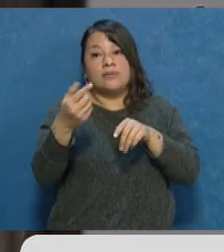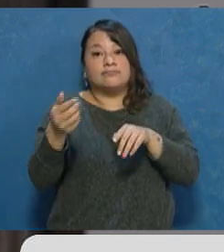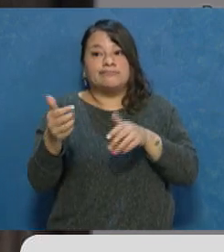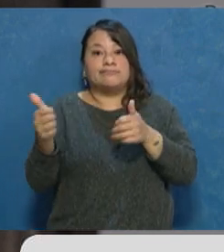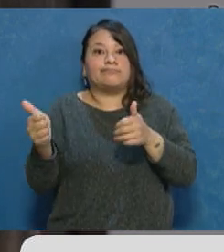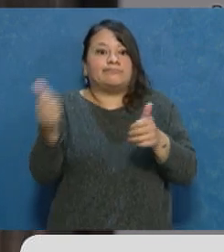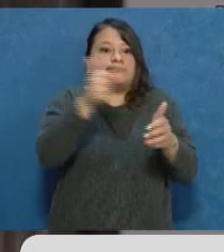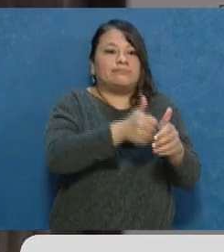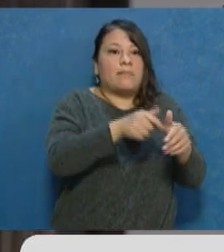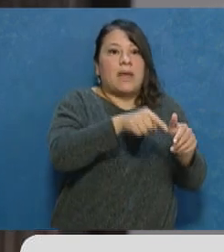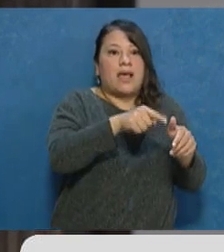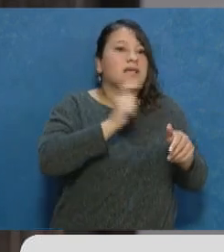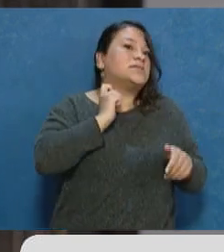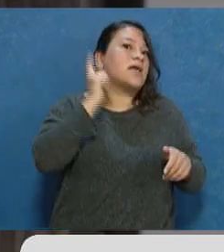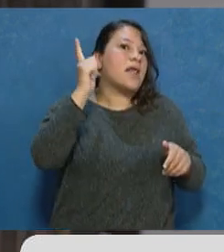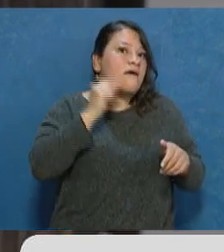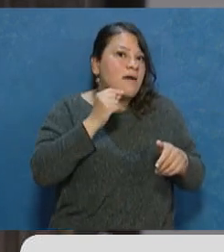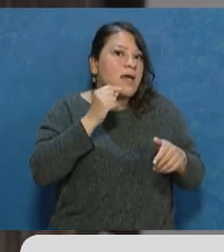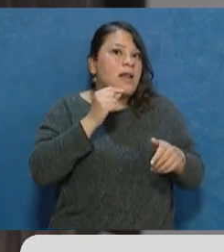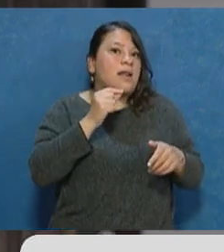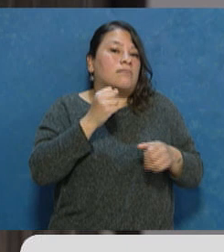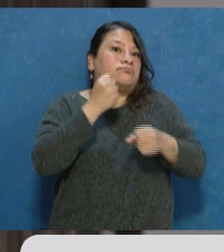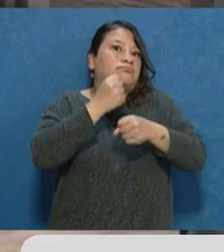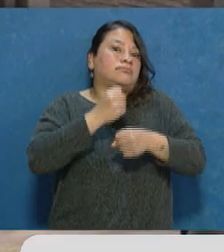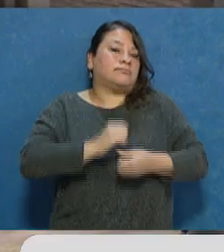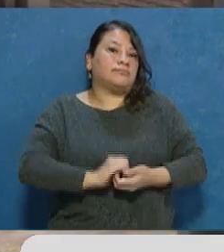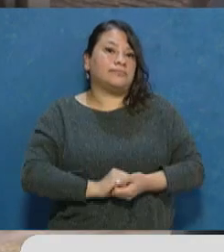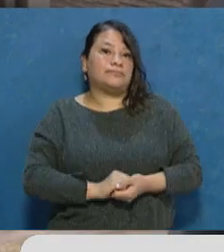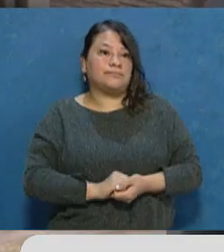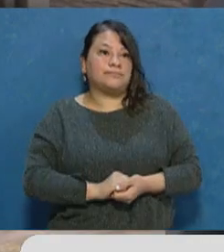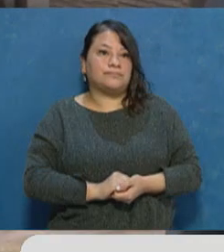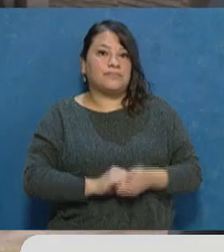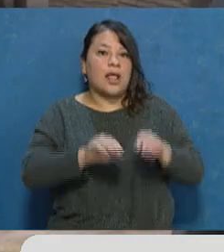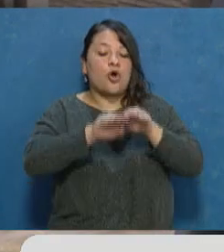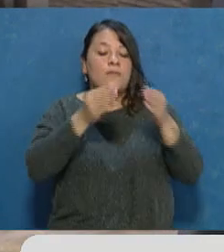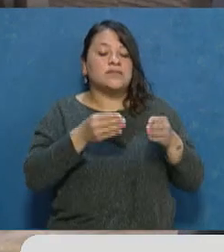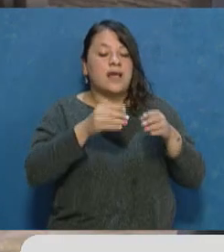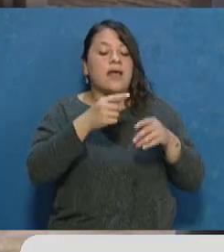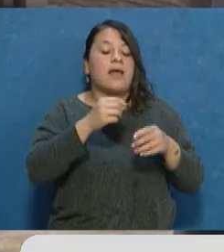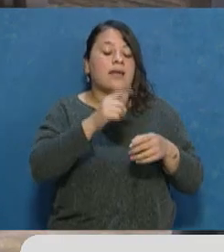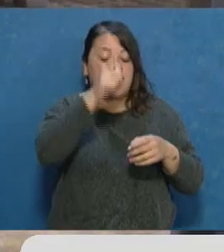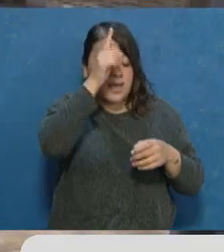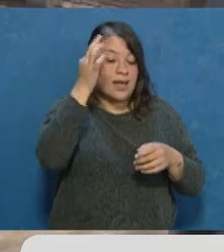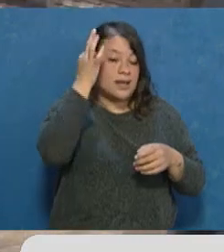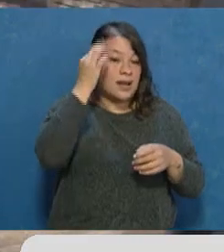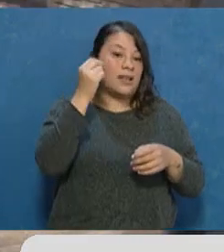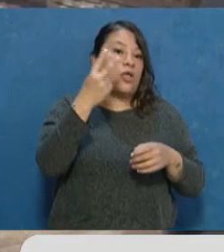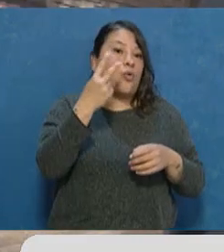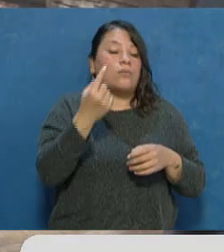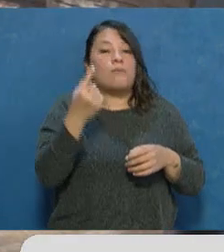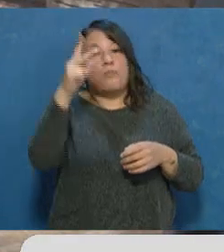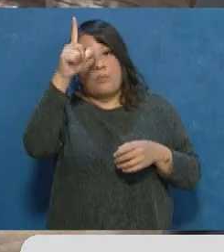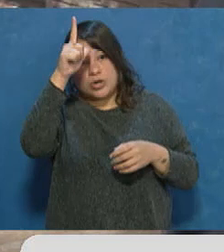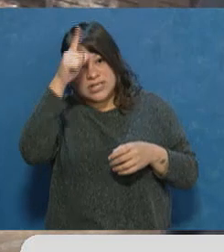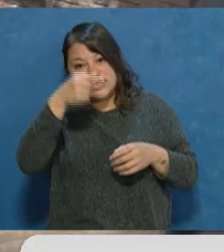en el departamento del sur de la provincia. En comisaría 32, bueno, había un efectivo policial que la semana